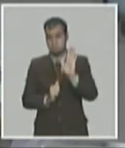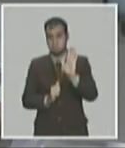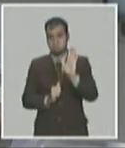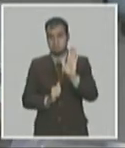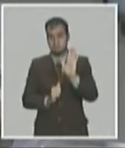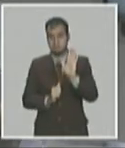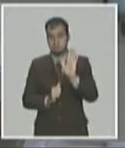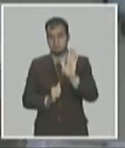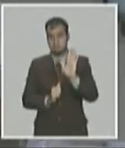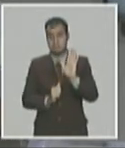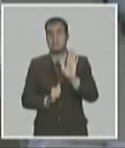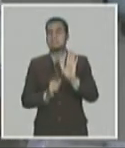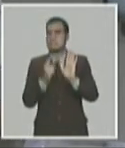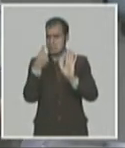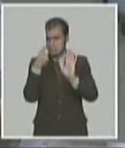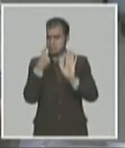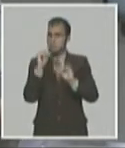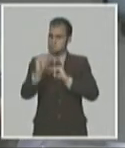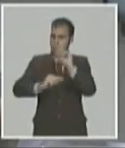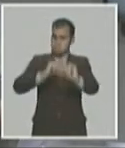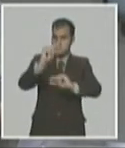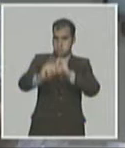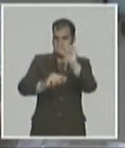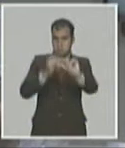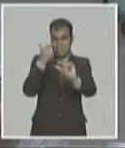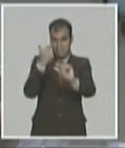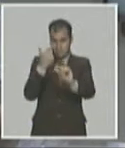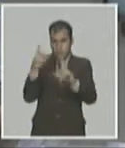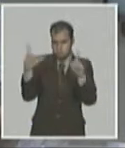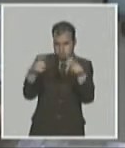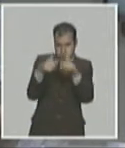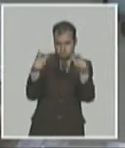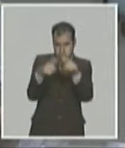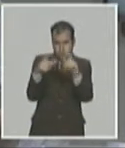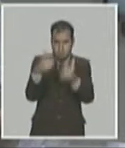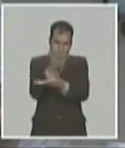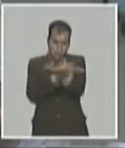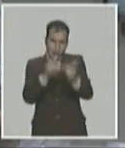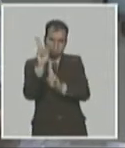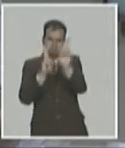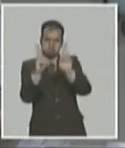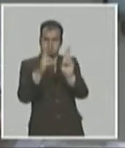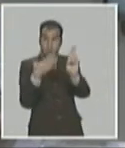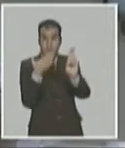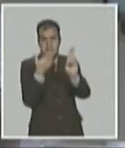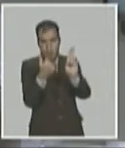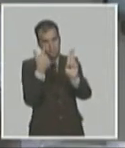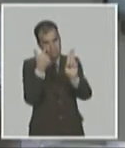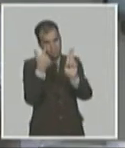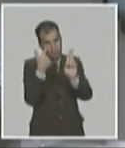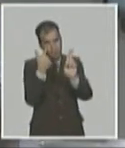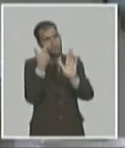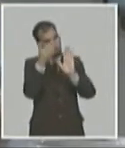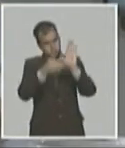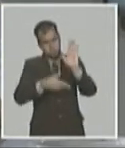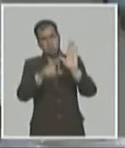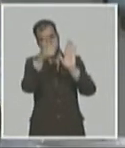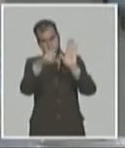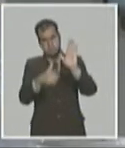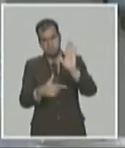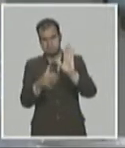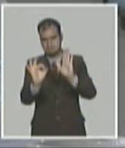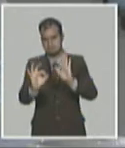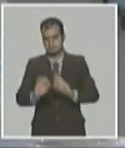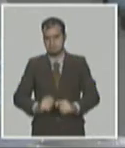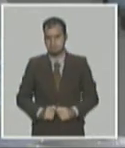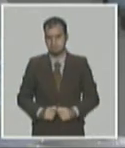que sigamos intercambiando, se podrá seguir enriqueciendo y perfeccionando. Porque esta es una de las cuestiones que nosotros tenemos que plantearle a